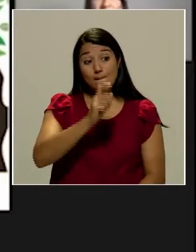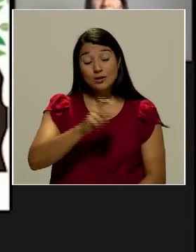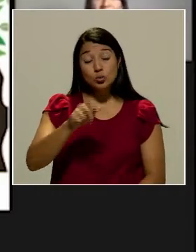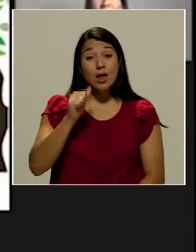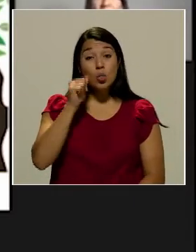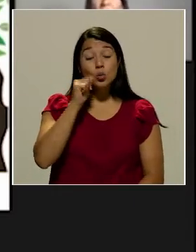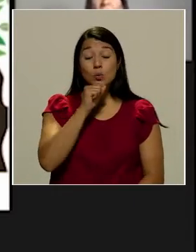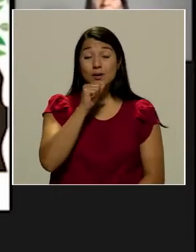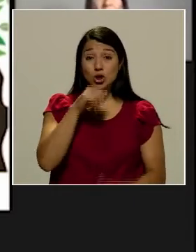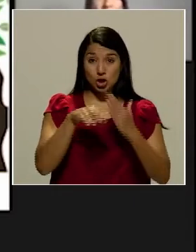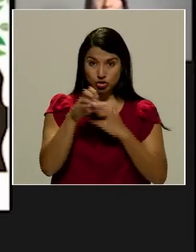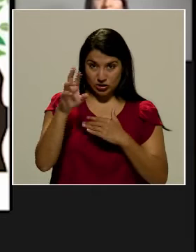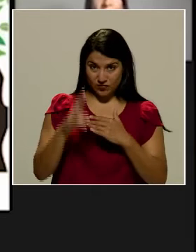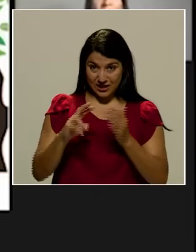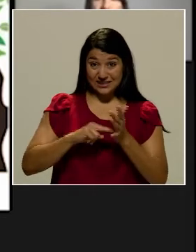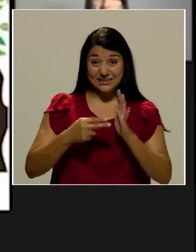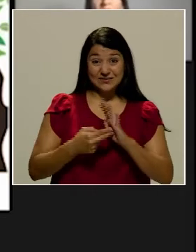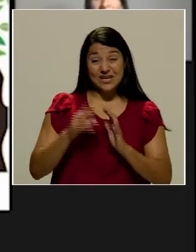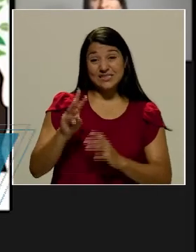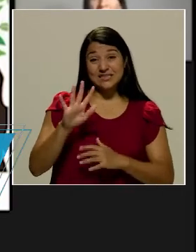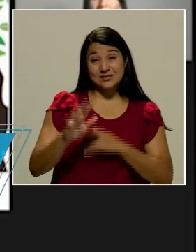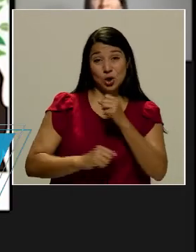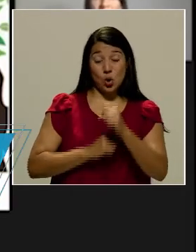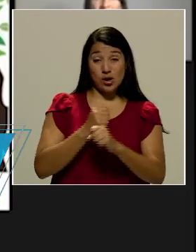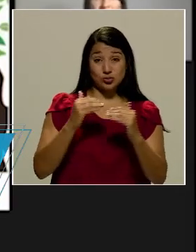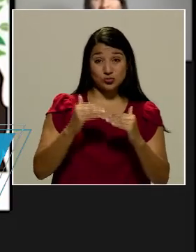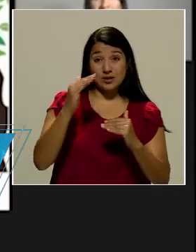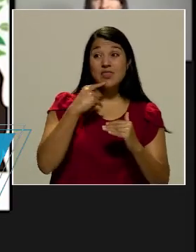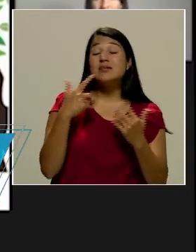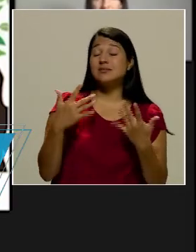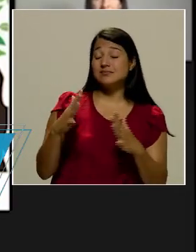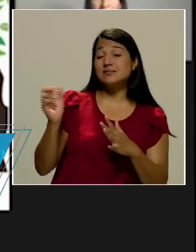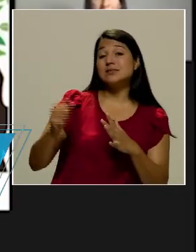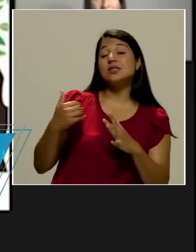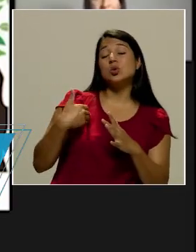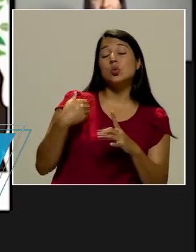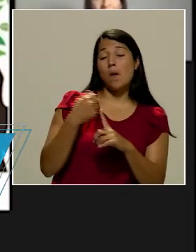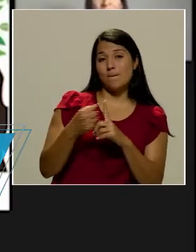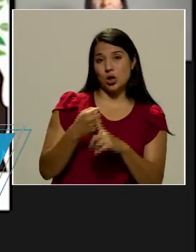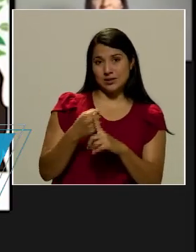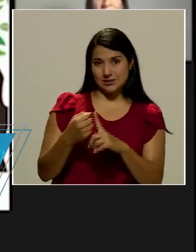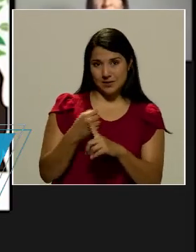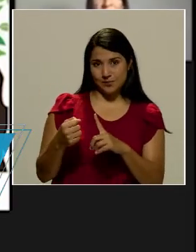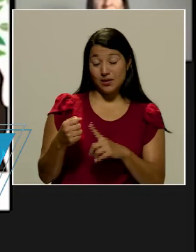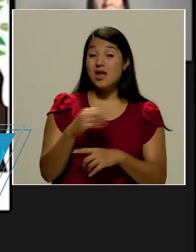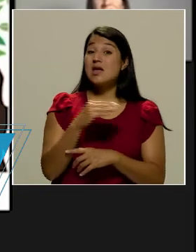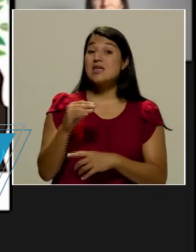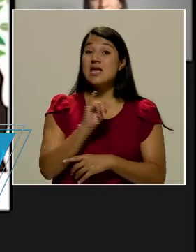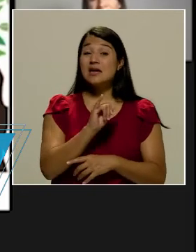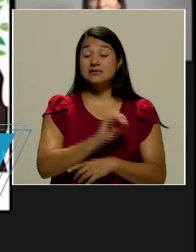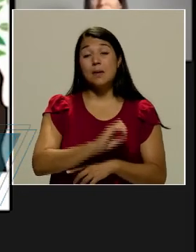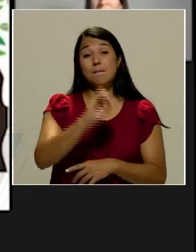Rica de 65 años y más reportan haber sido víctimas de algún tipo de violencia. Y este